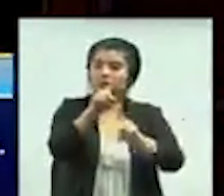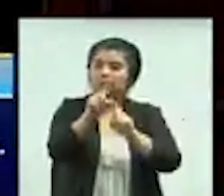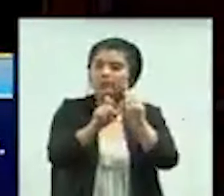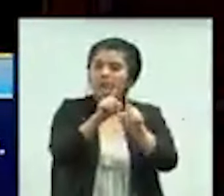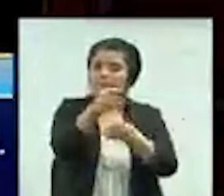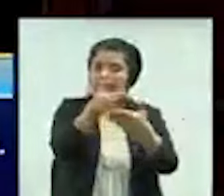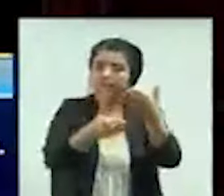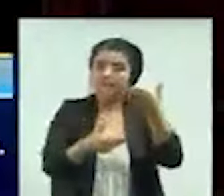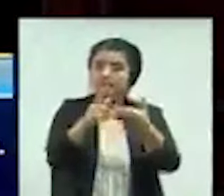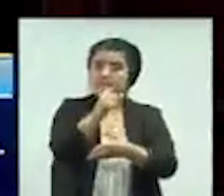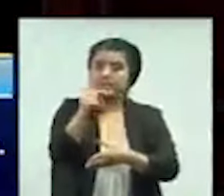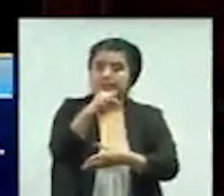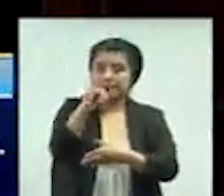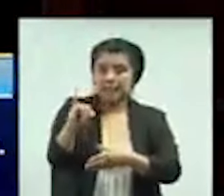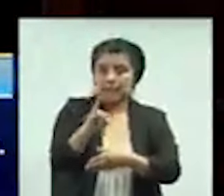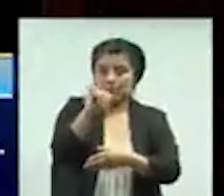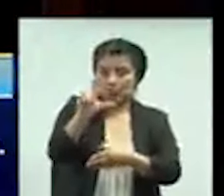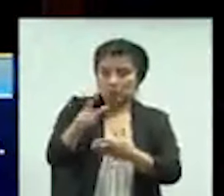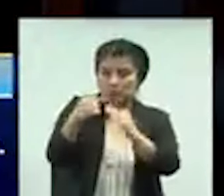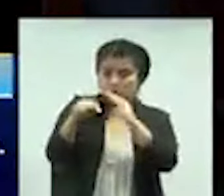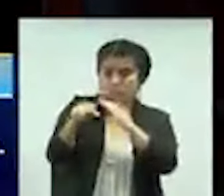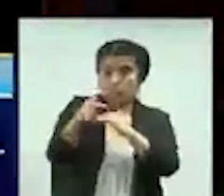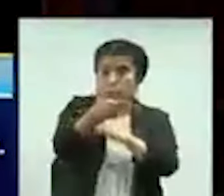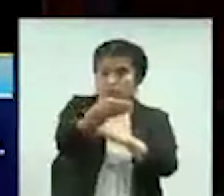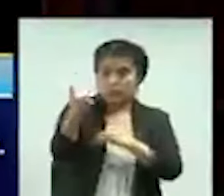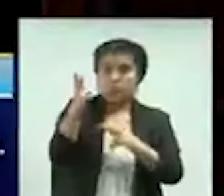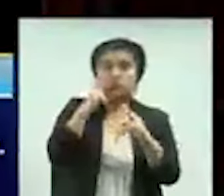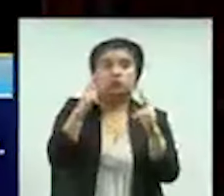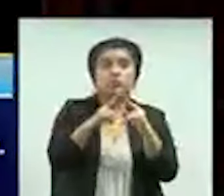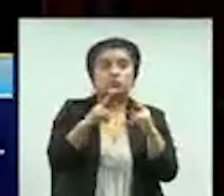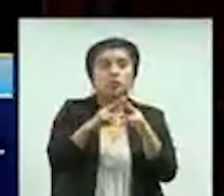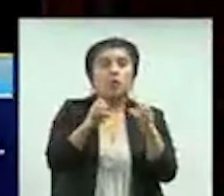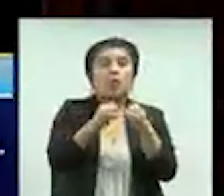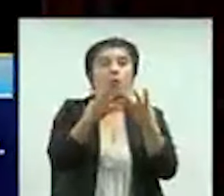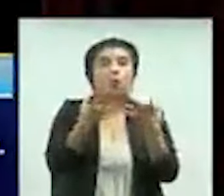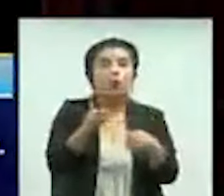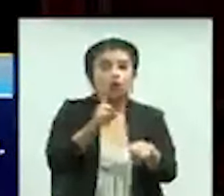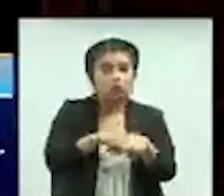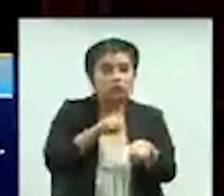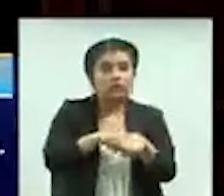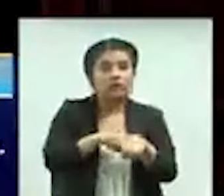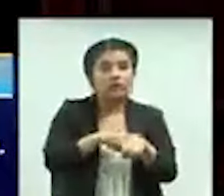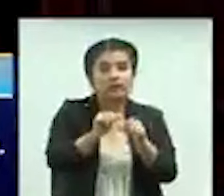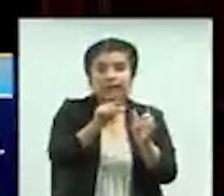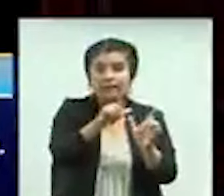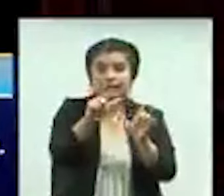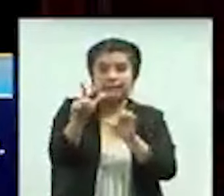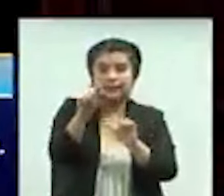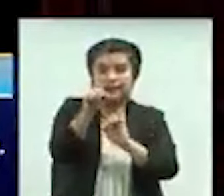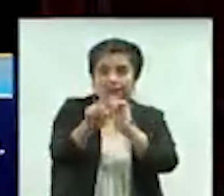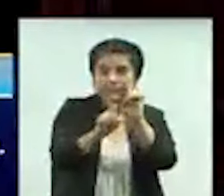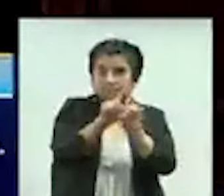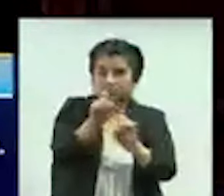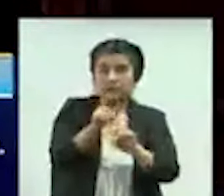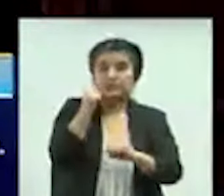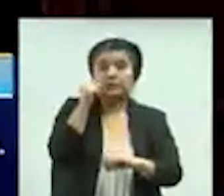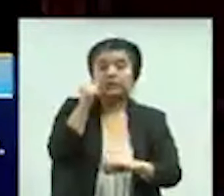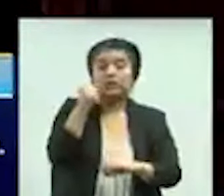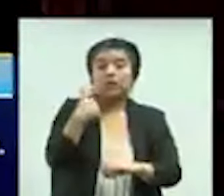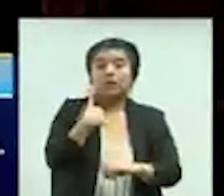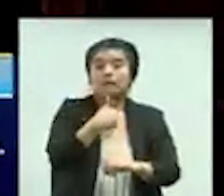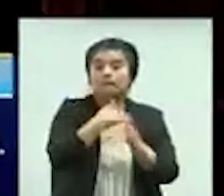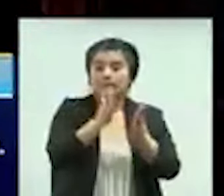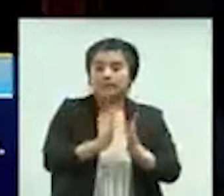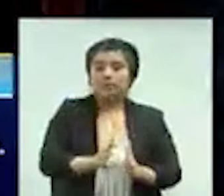de julio. Esto es para que sepa el pueblo de Guatemala cuánto tiempo ha tenido para prepararse para esto. Señor ministro,